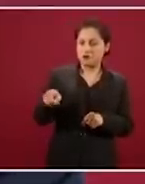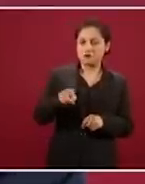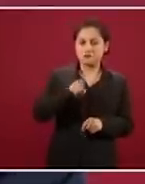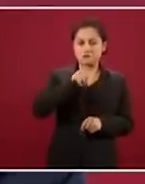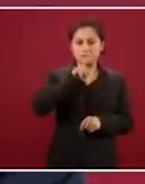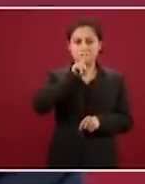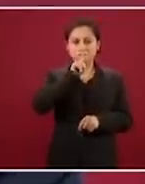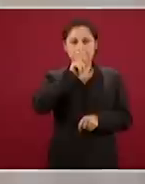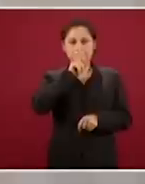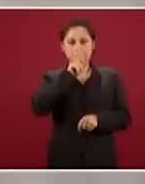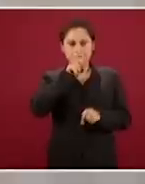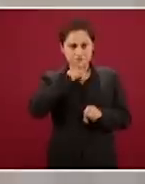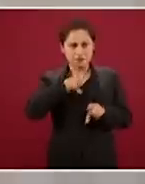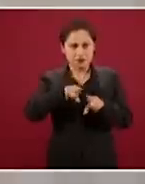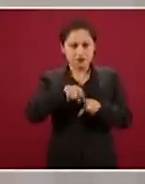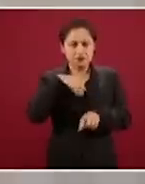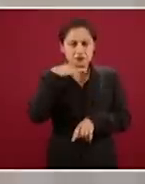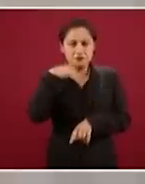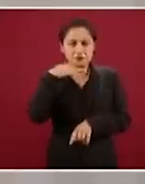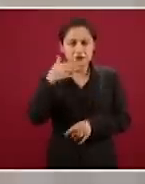es corrupción?